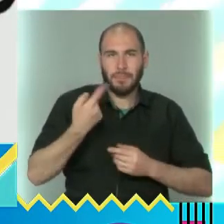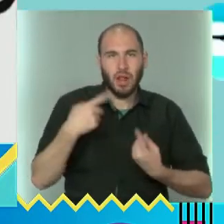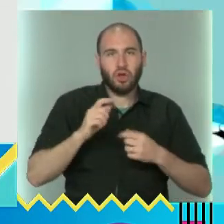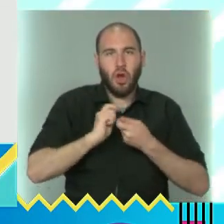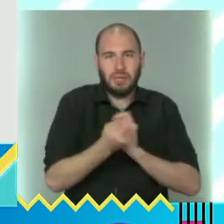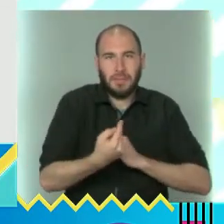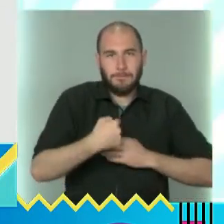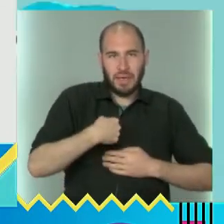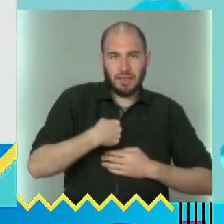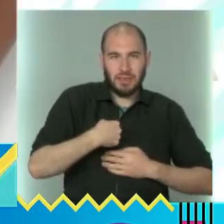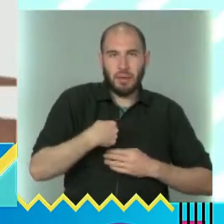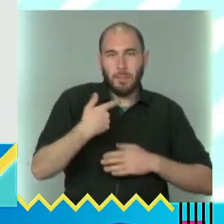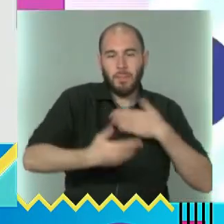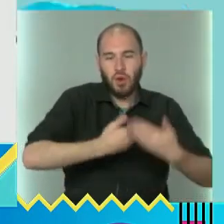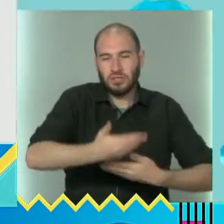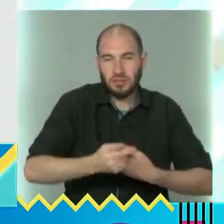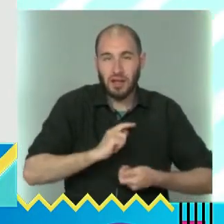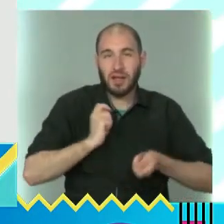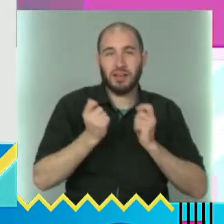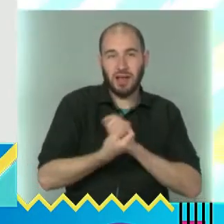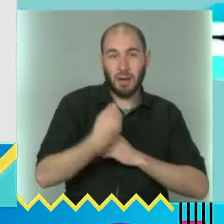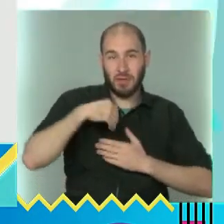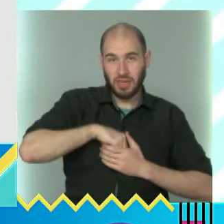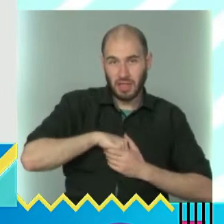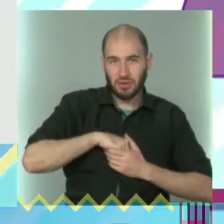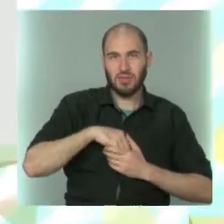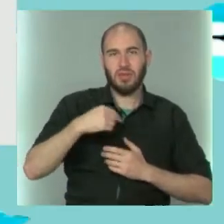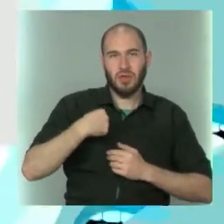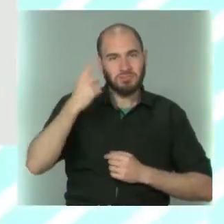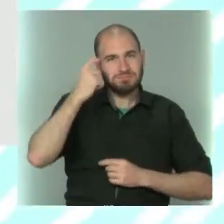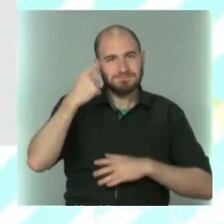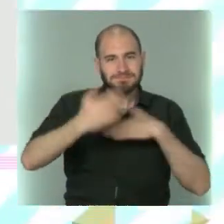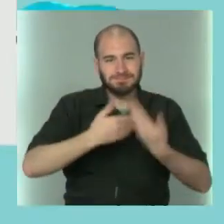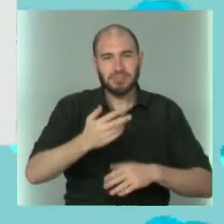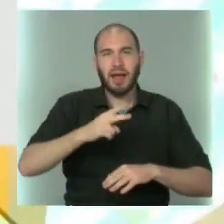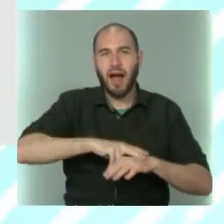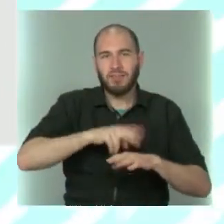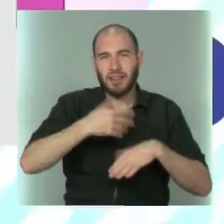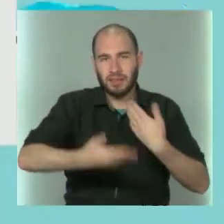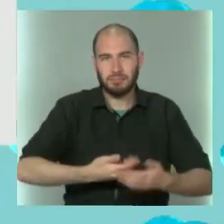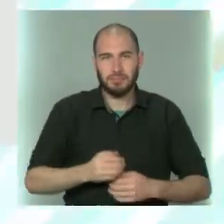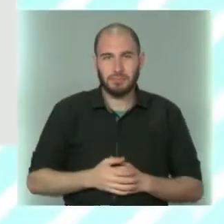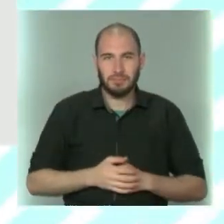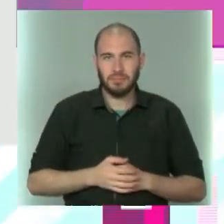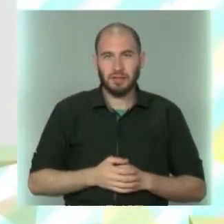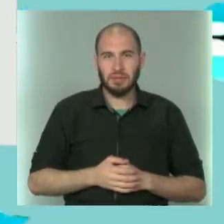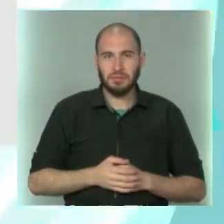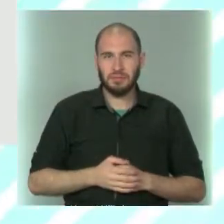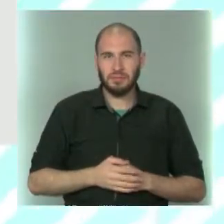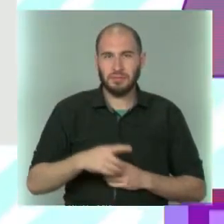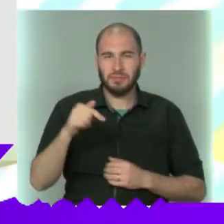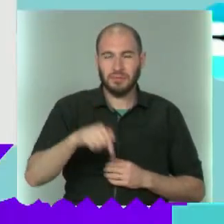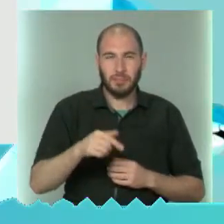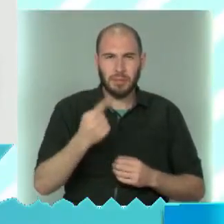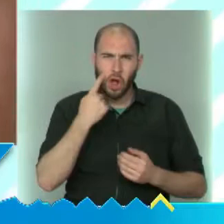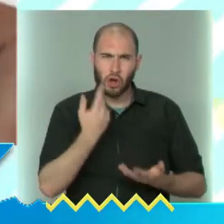transformación conmigo, y en ese proceso de transformación es que voy aprendiendo esas competencias. Luego, vos preguntabas recién,